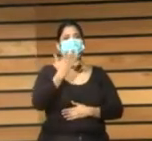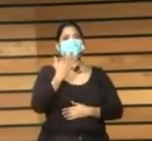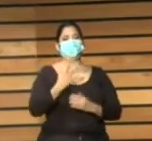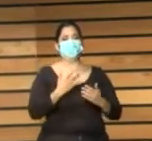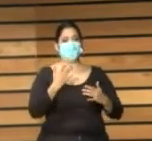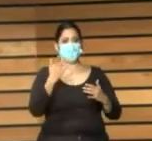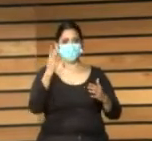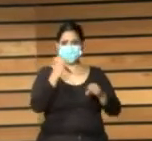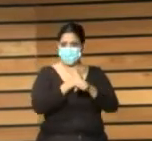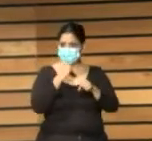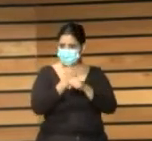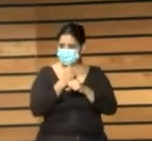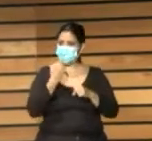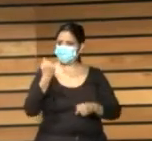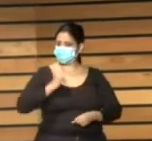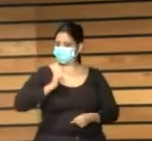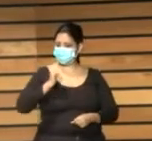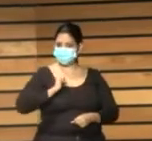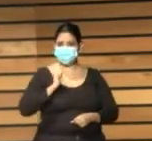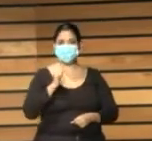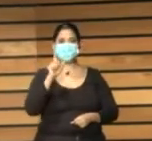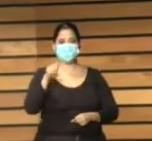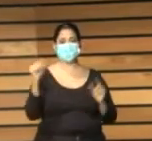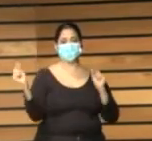el trabajo, todas las conclusiones, el debate